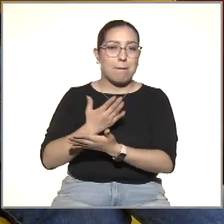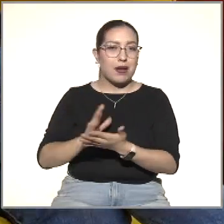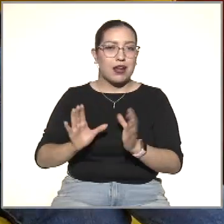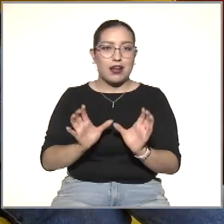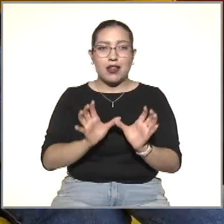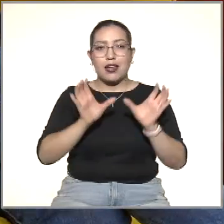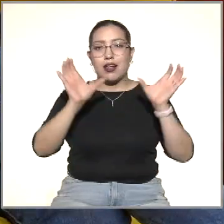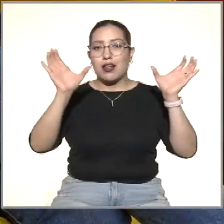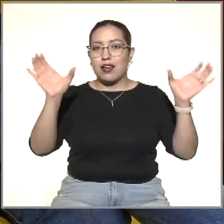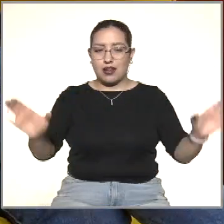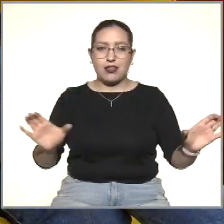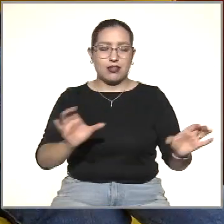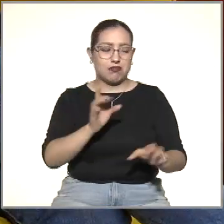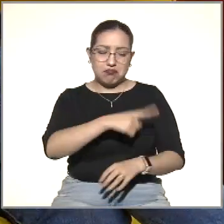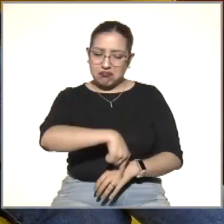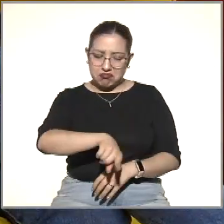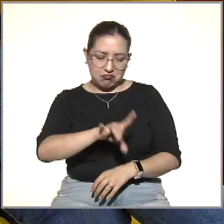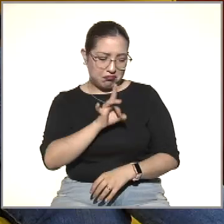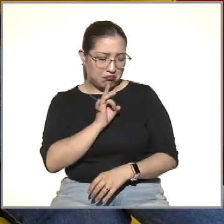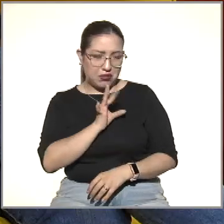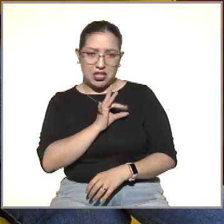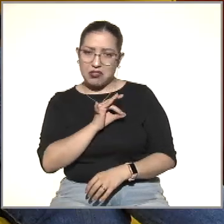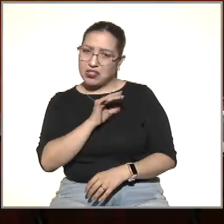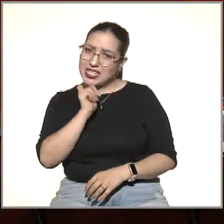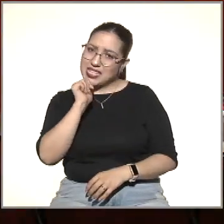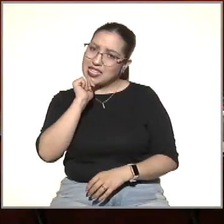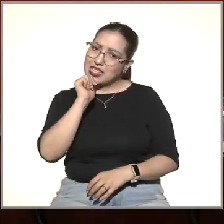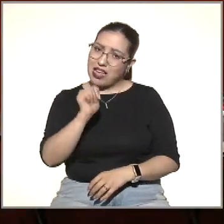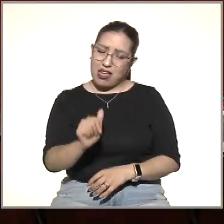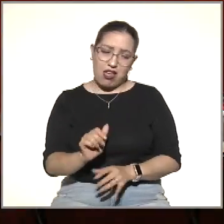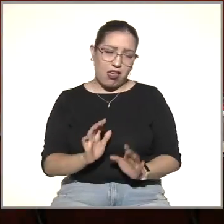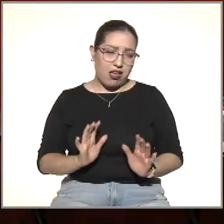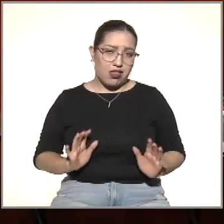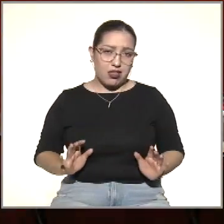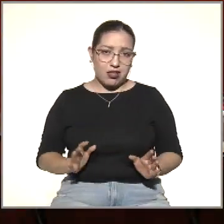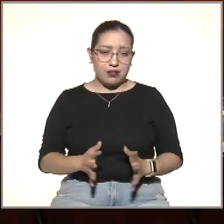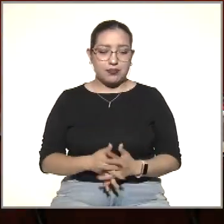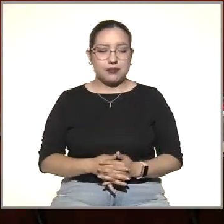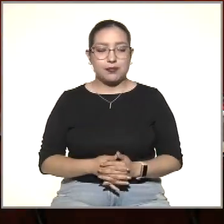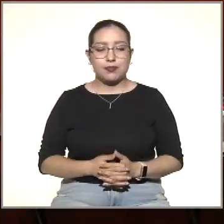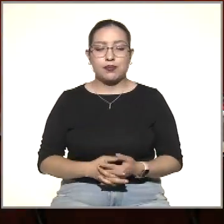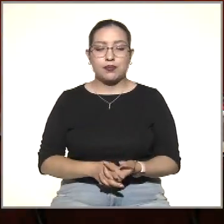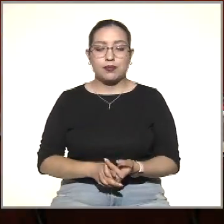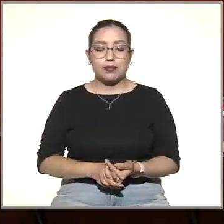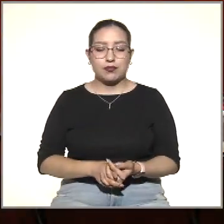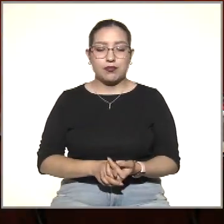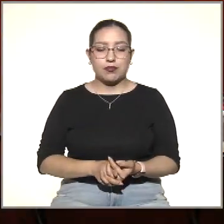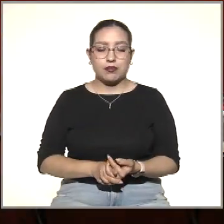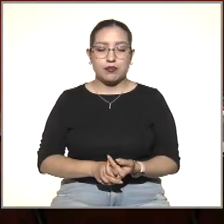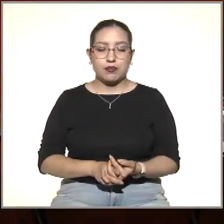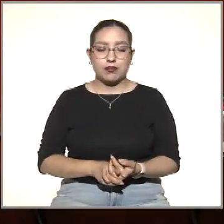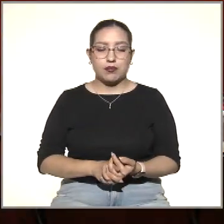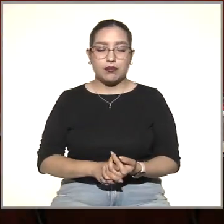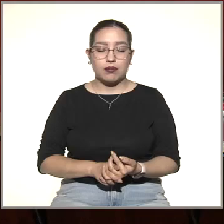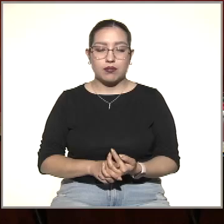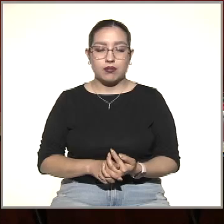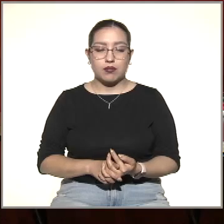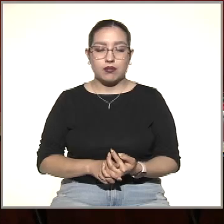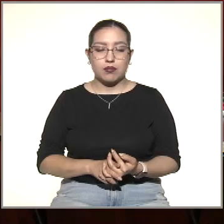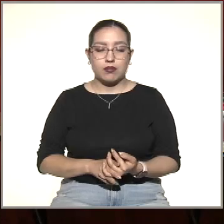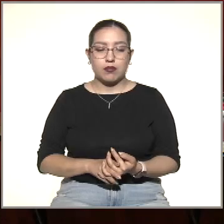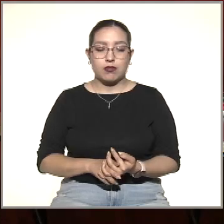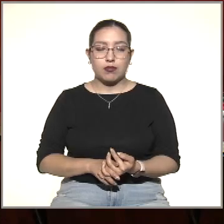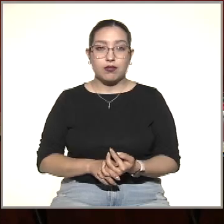tenemos miedo a los innombrables, es decir, al tabú. Ahora, el tabú en todas las sociedades ha tenido